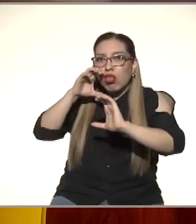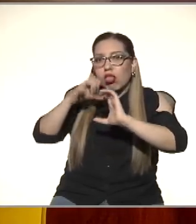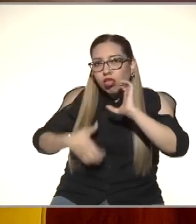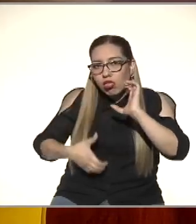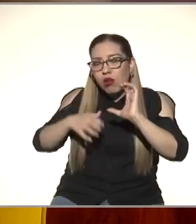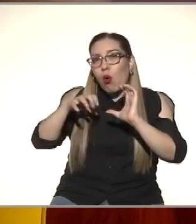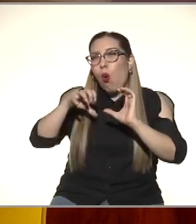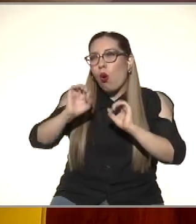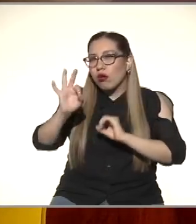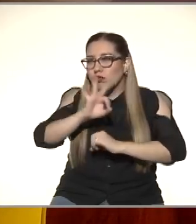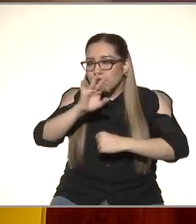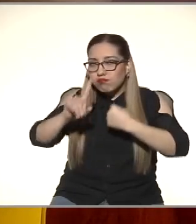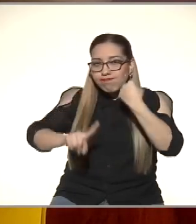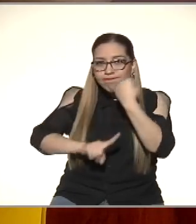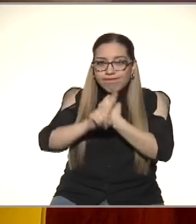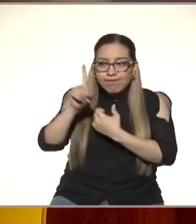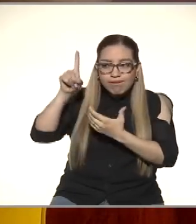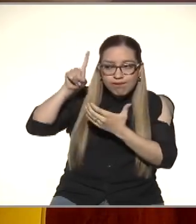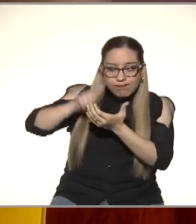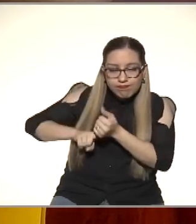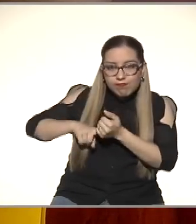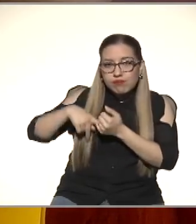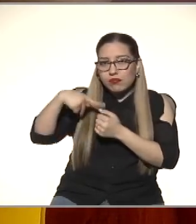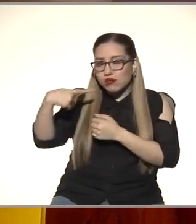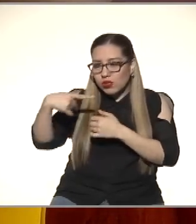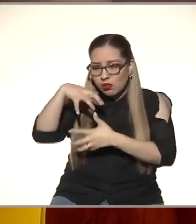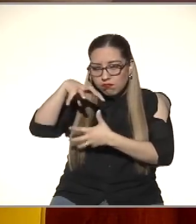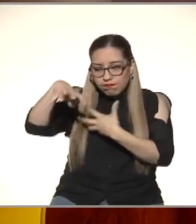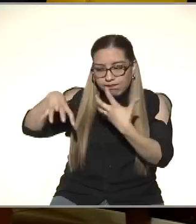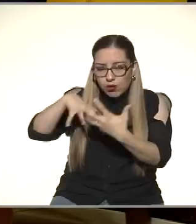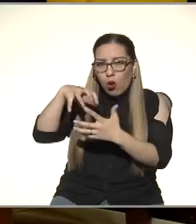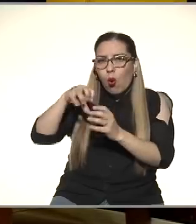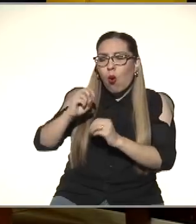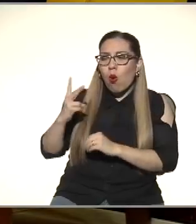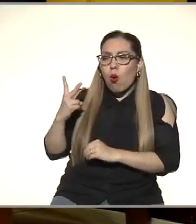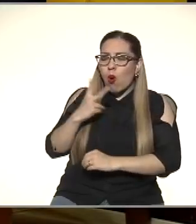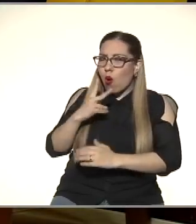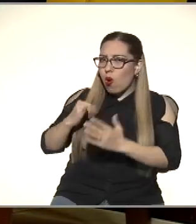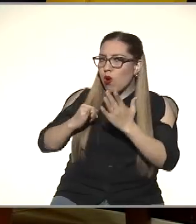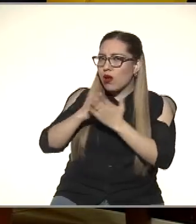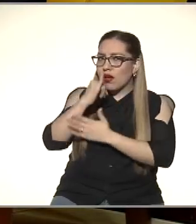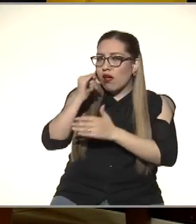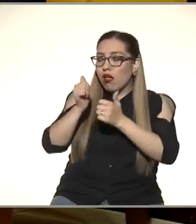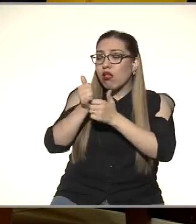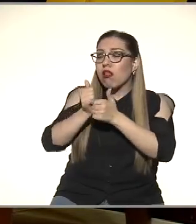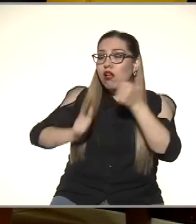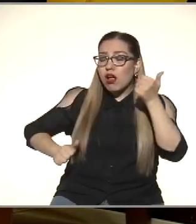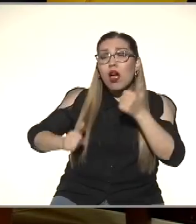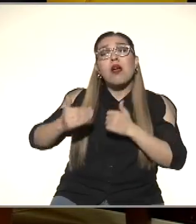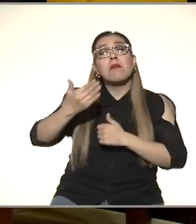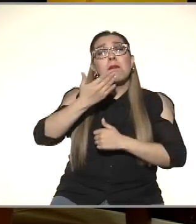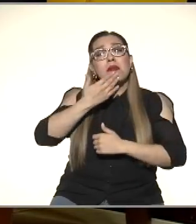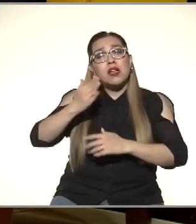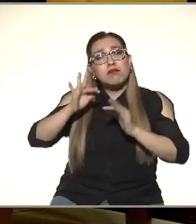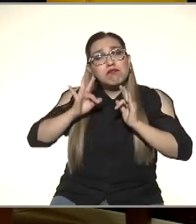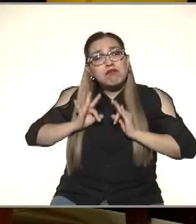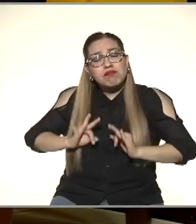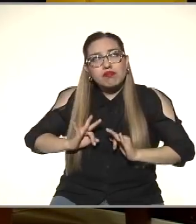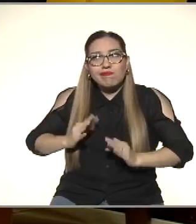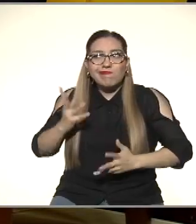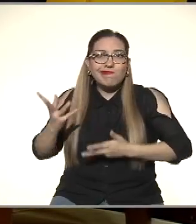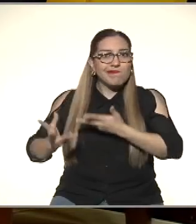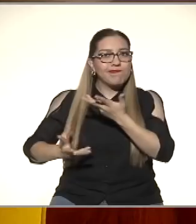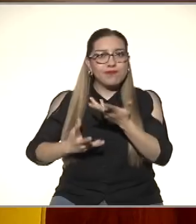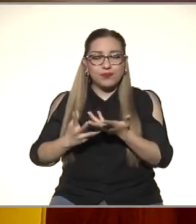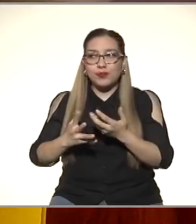algo más que estaba pasando al interior de la pareja? O que decidan separarse, pero que decidan separarse en buenos términos. Entonces, no, la verdad es